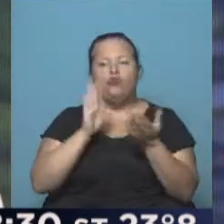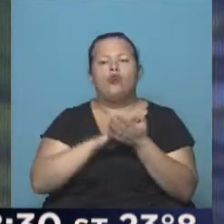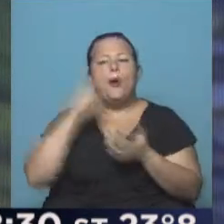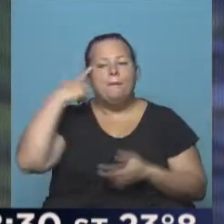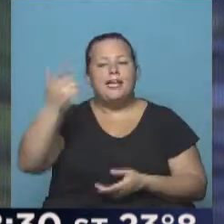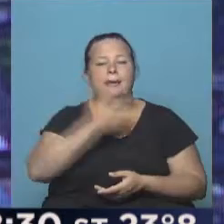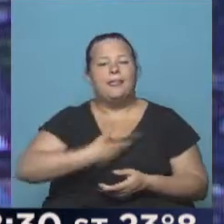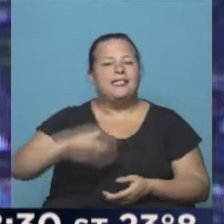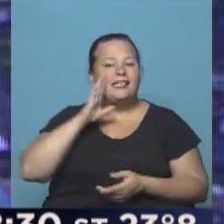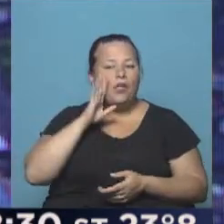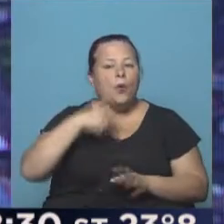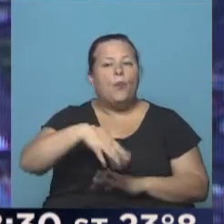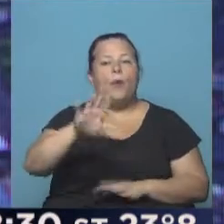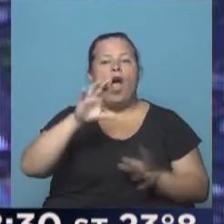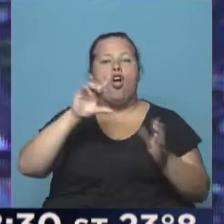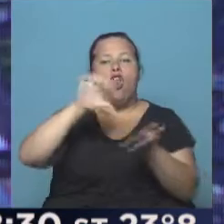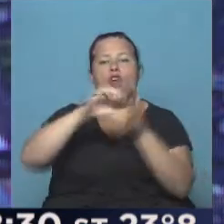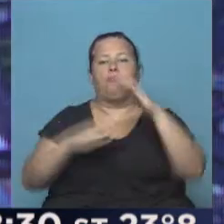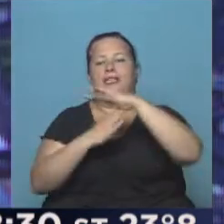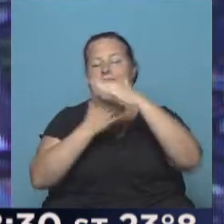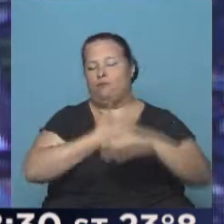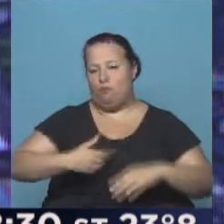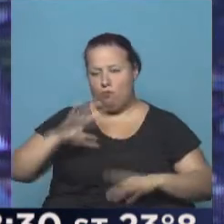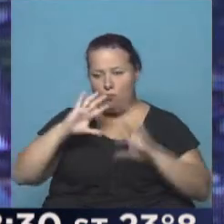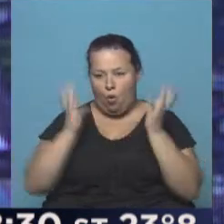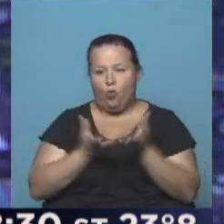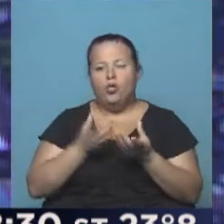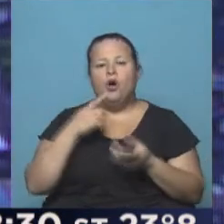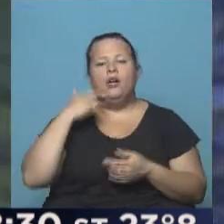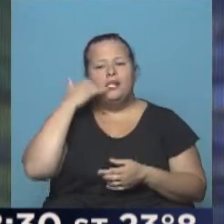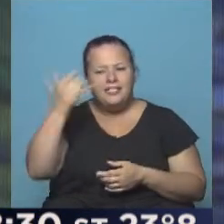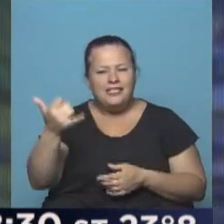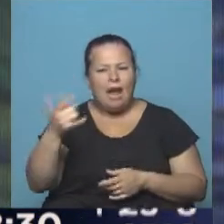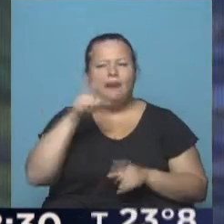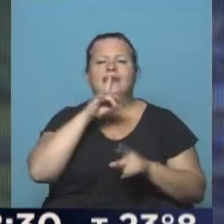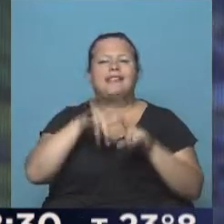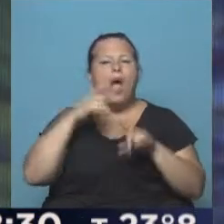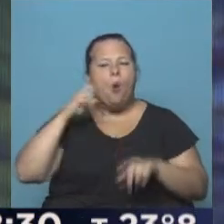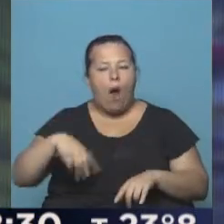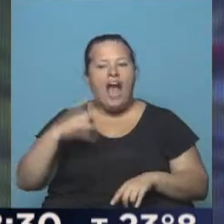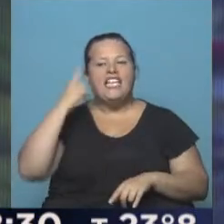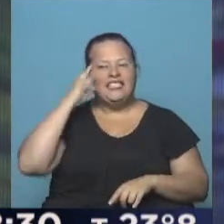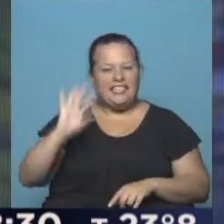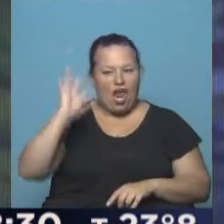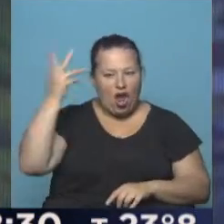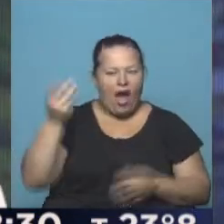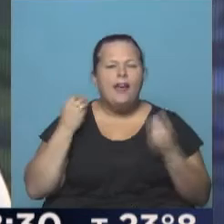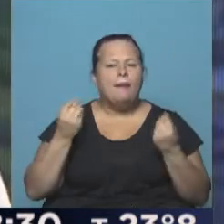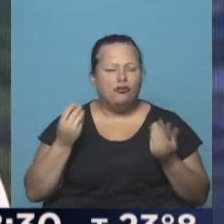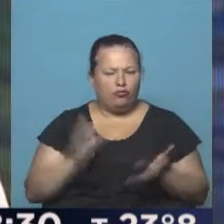que el presidente norteamericano haga con el resto de los líderes mundiales. Un llamado que atendió de Taiwán y que China se enojó. ¿Qué